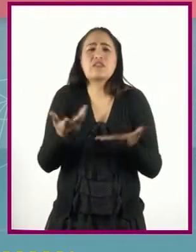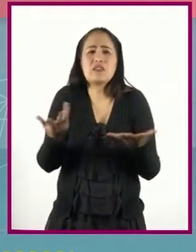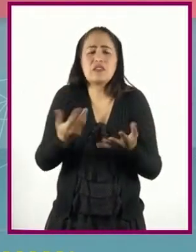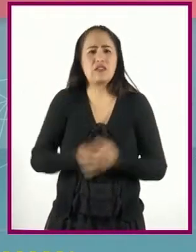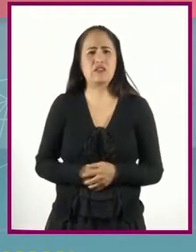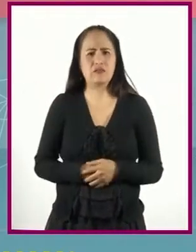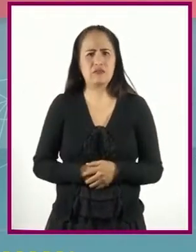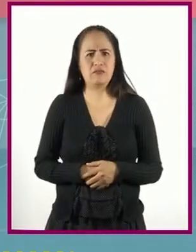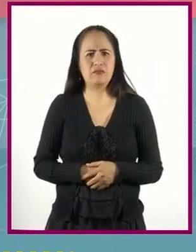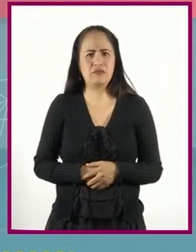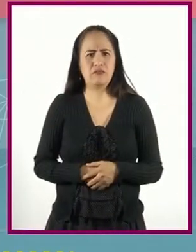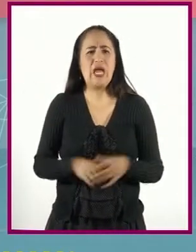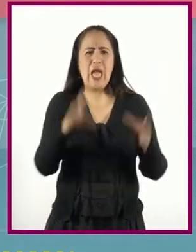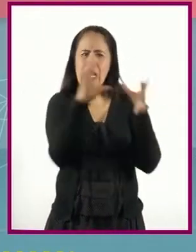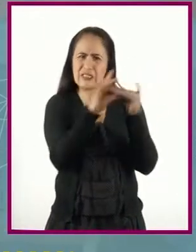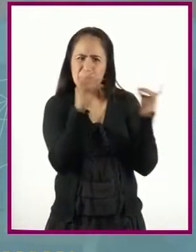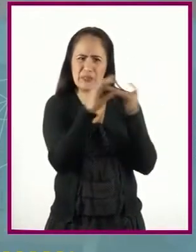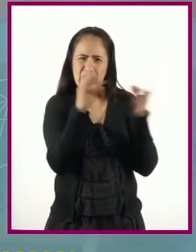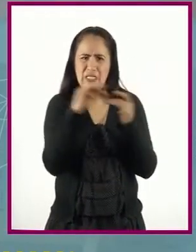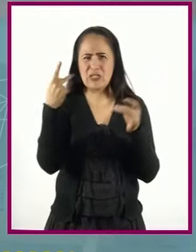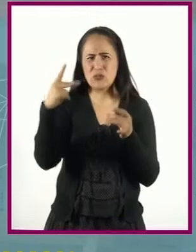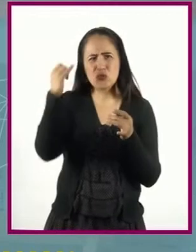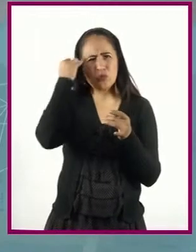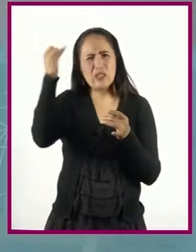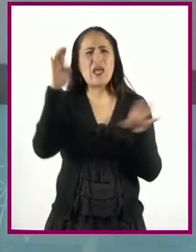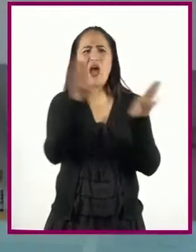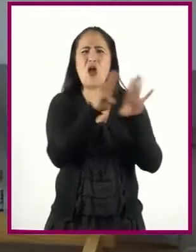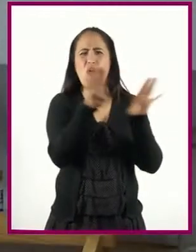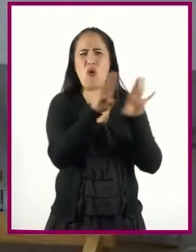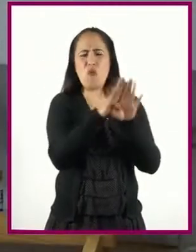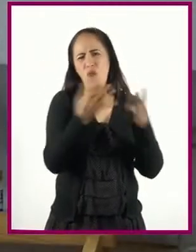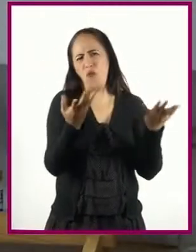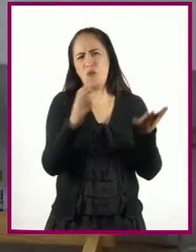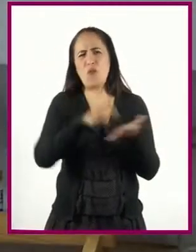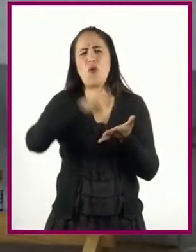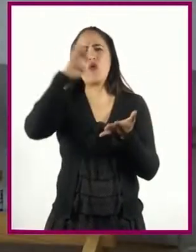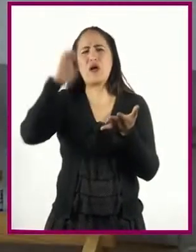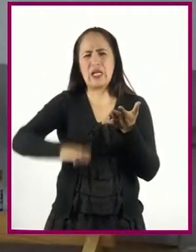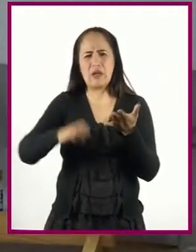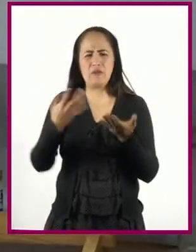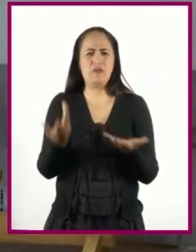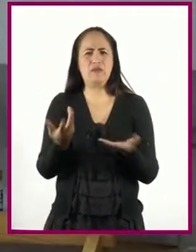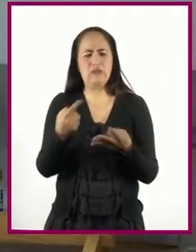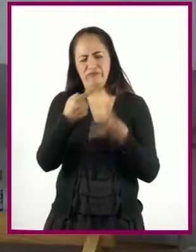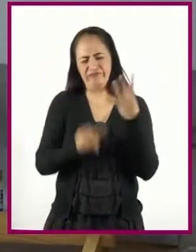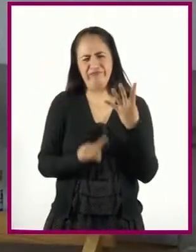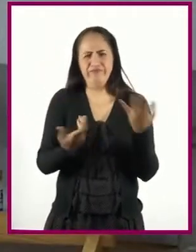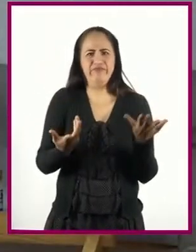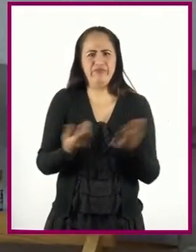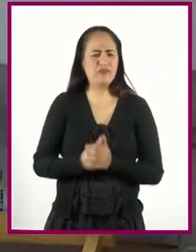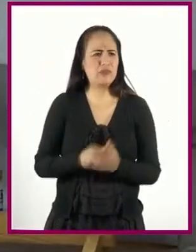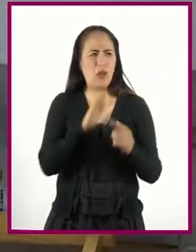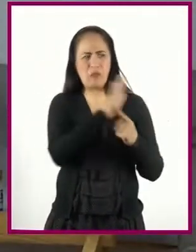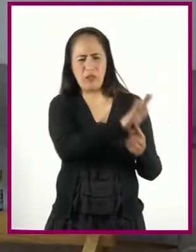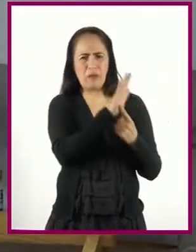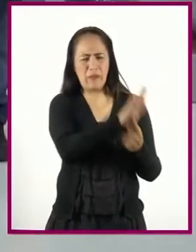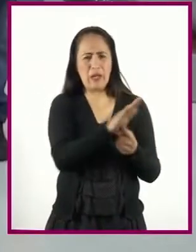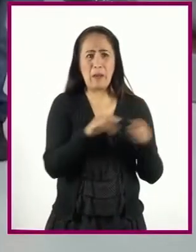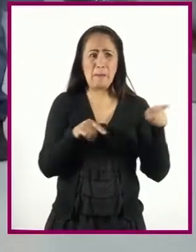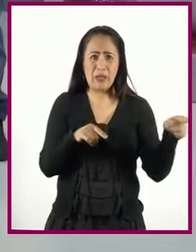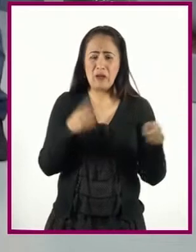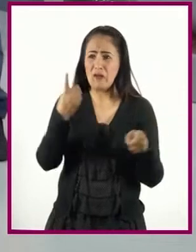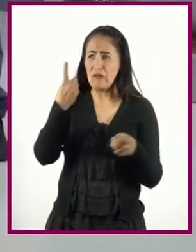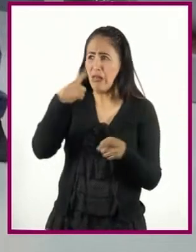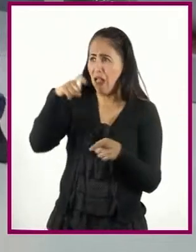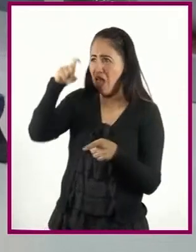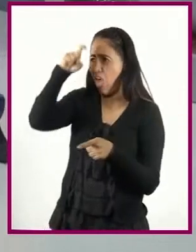¿Qué necesitarían para explicar su idea? Imaginen que tratan de explicarlo con un ejemplo, pero aún así parece que la idea